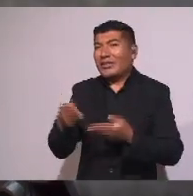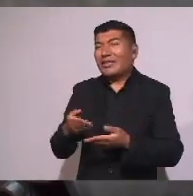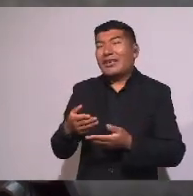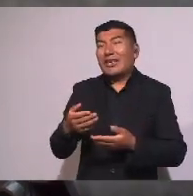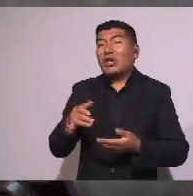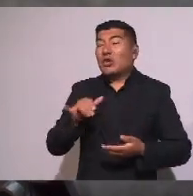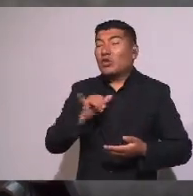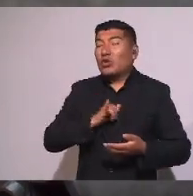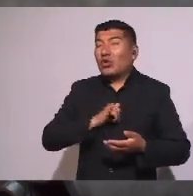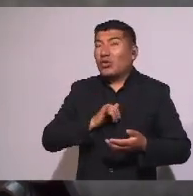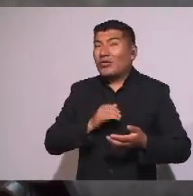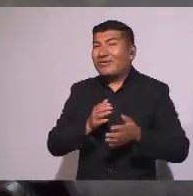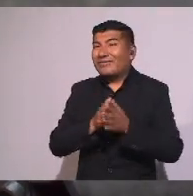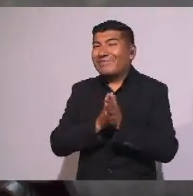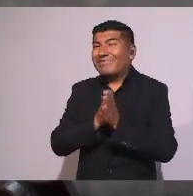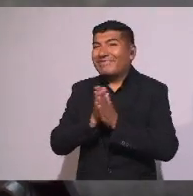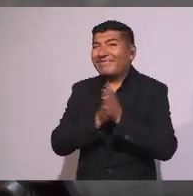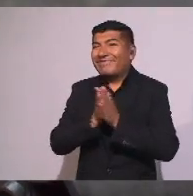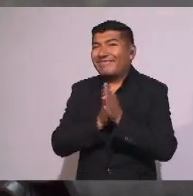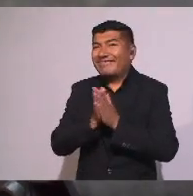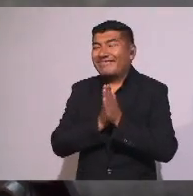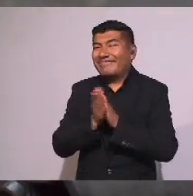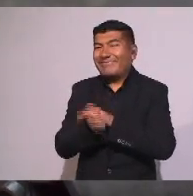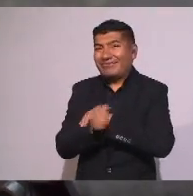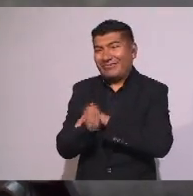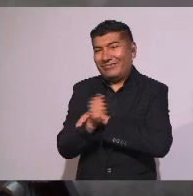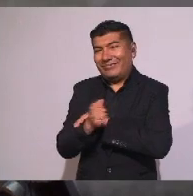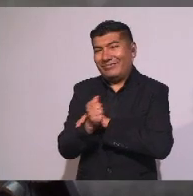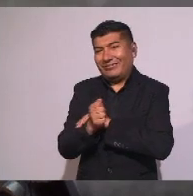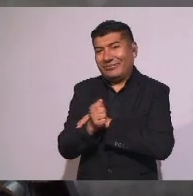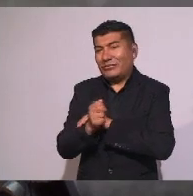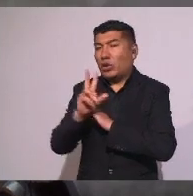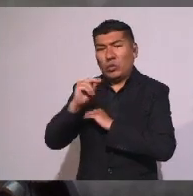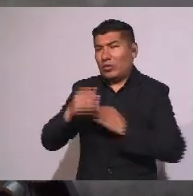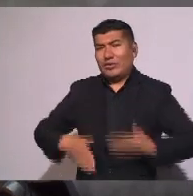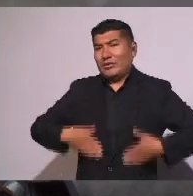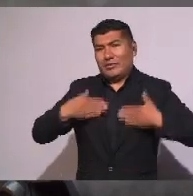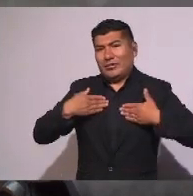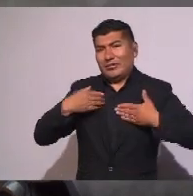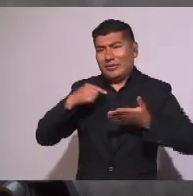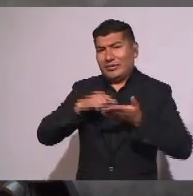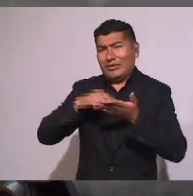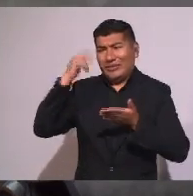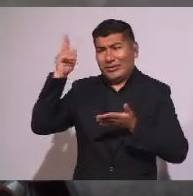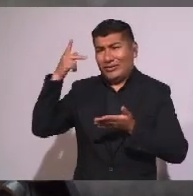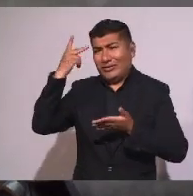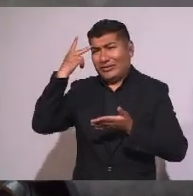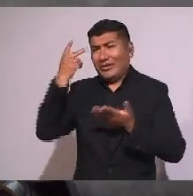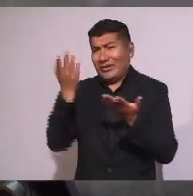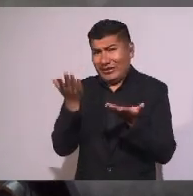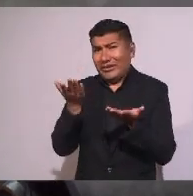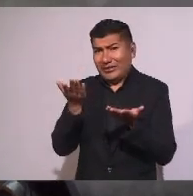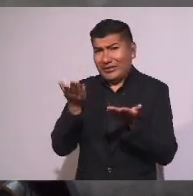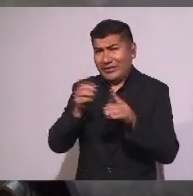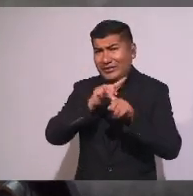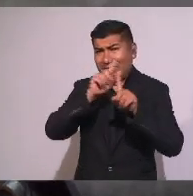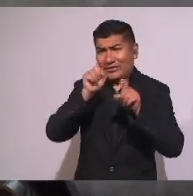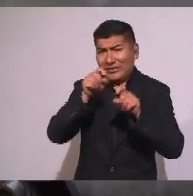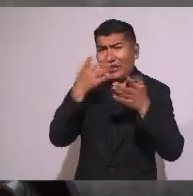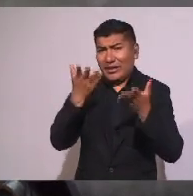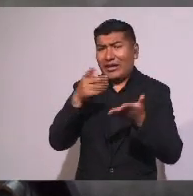voy a aprovechar. ¿No estamos viviendo eso en la política,